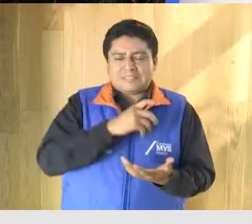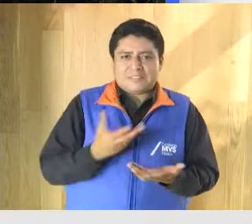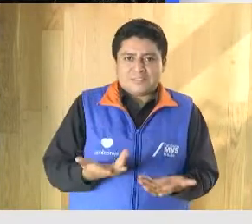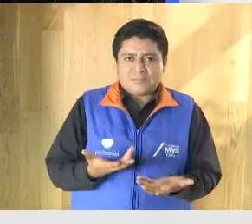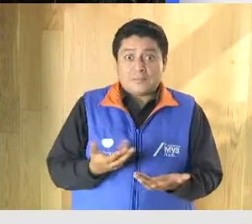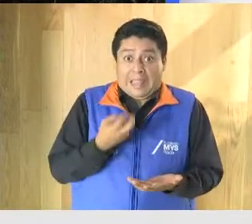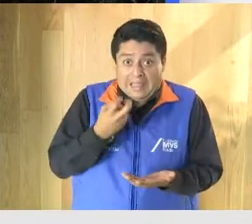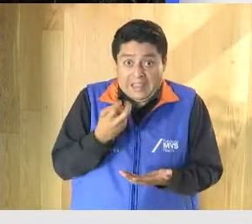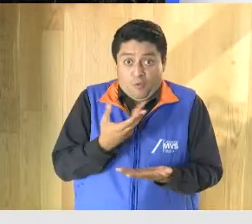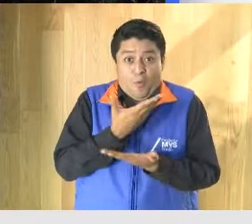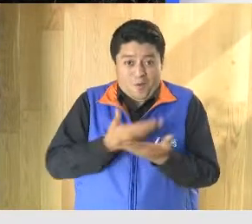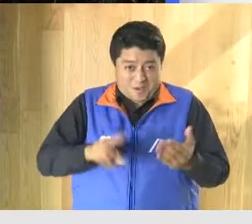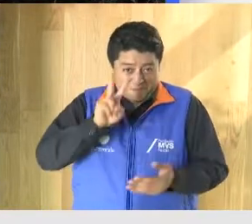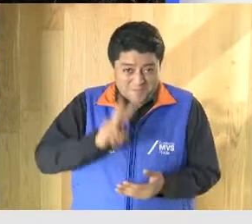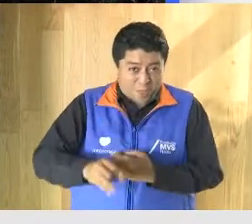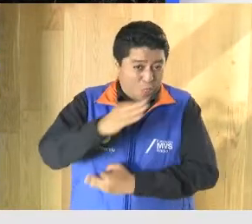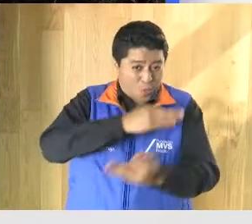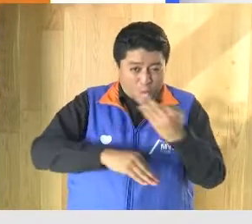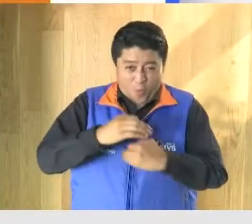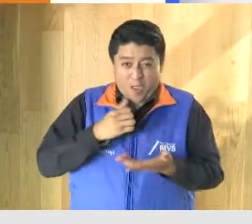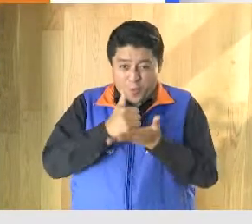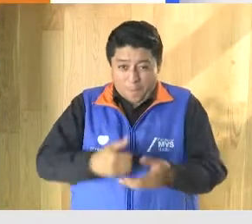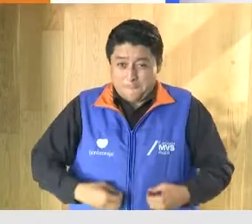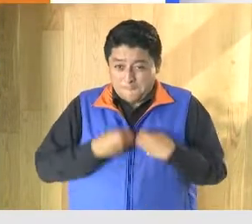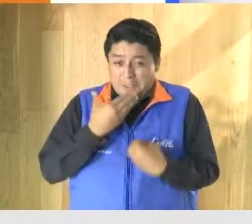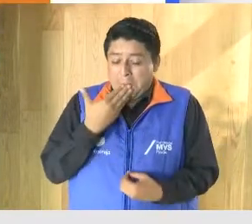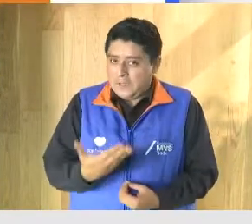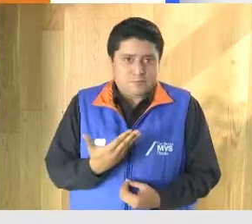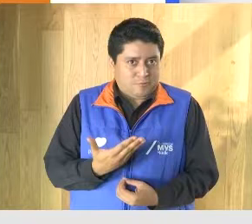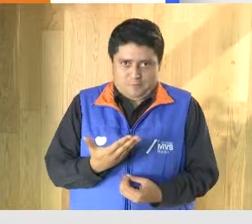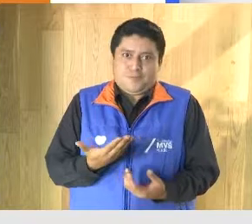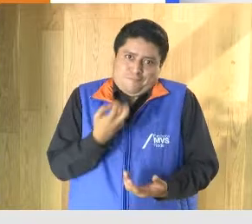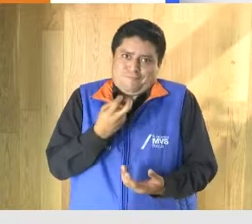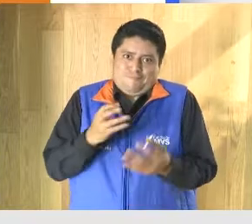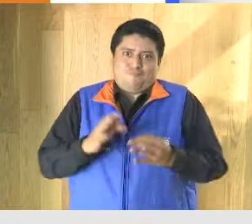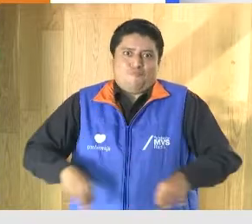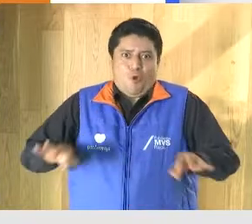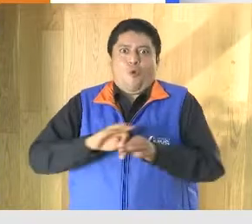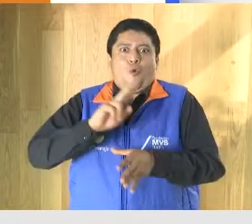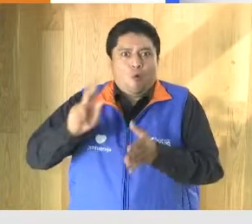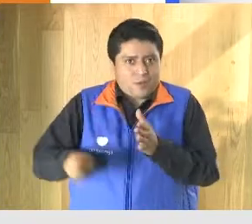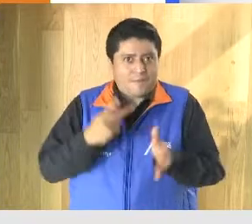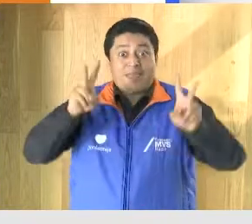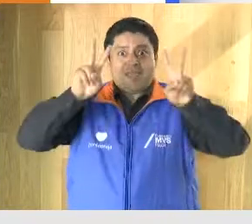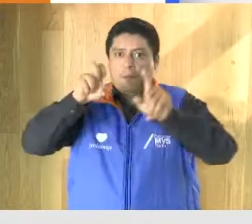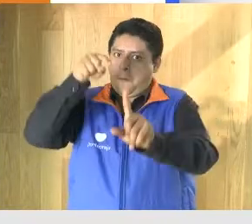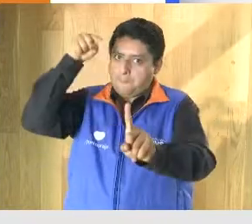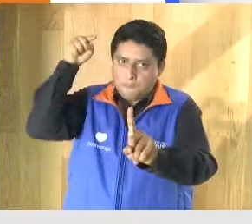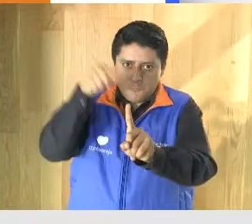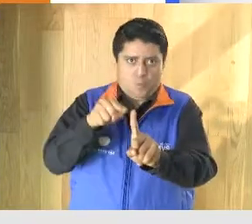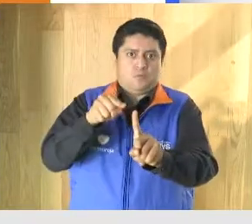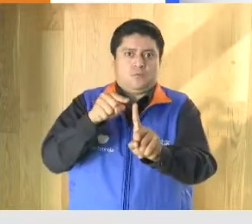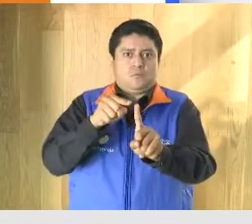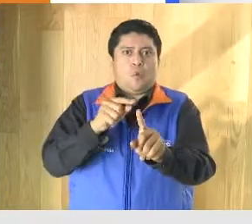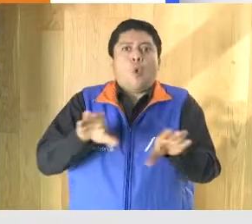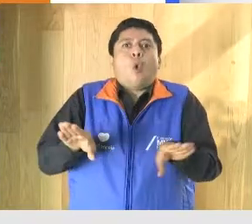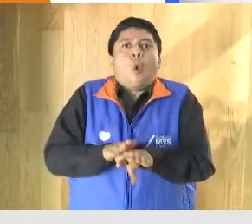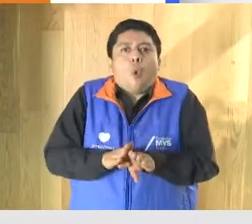se ponga aún más en el punto de mira, ¿no? Y es que además estamos en la era